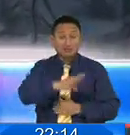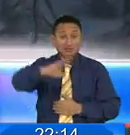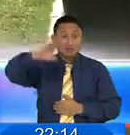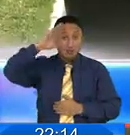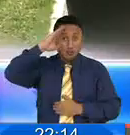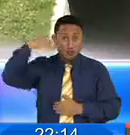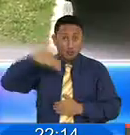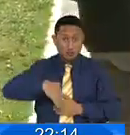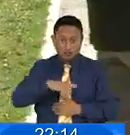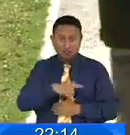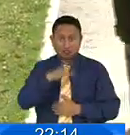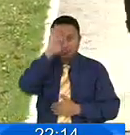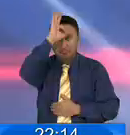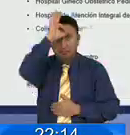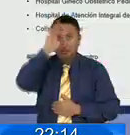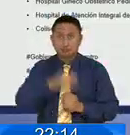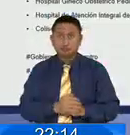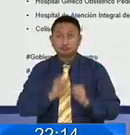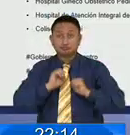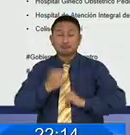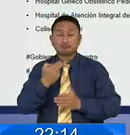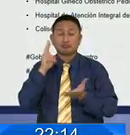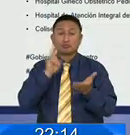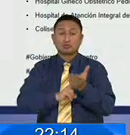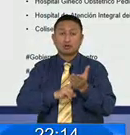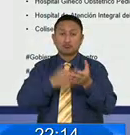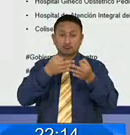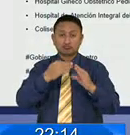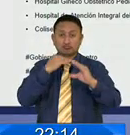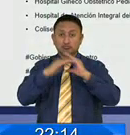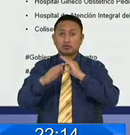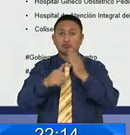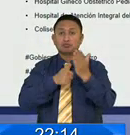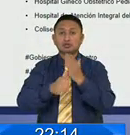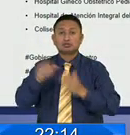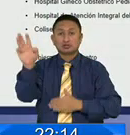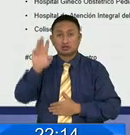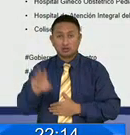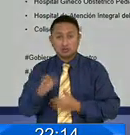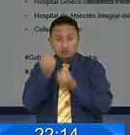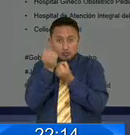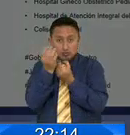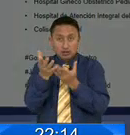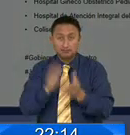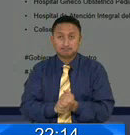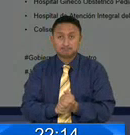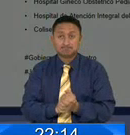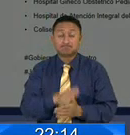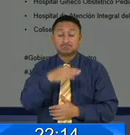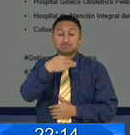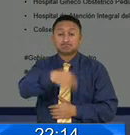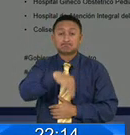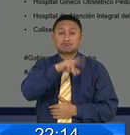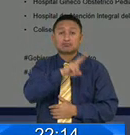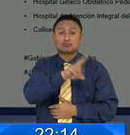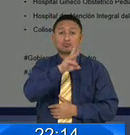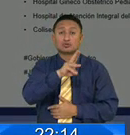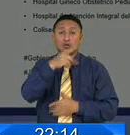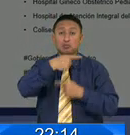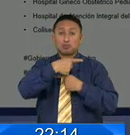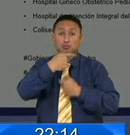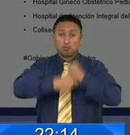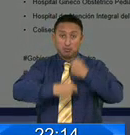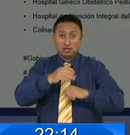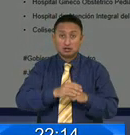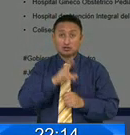Fue luego de esto que a través de un comunicado oficial el Ministerio de Salud informó. Este miércoles 26 de mayo de 2021